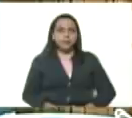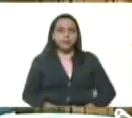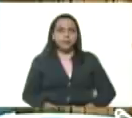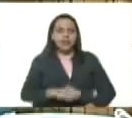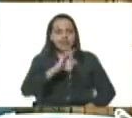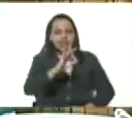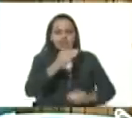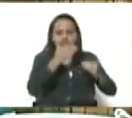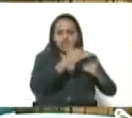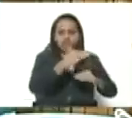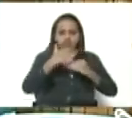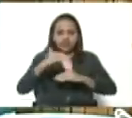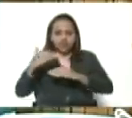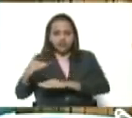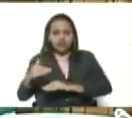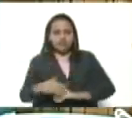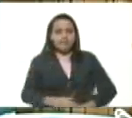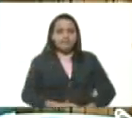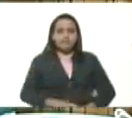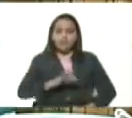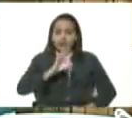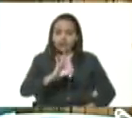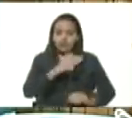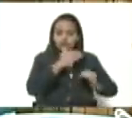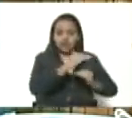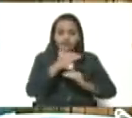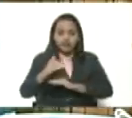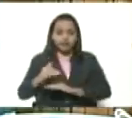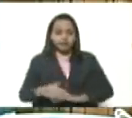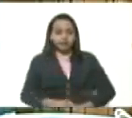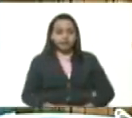3 niveles. 3 niveles.